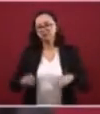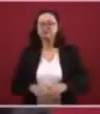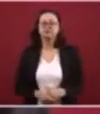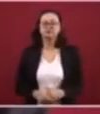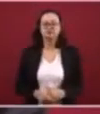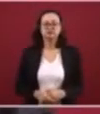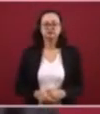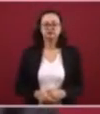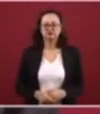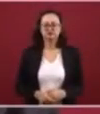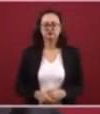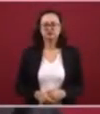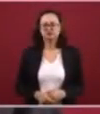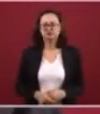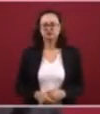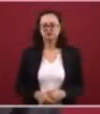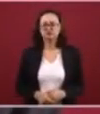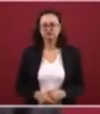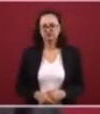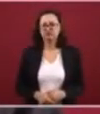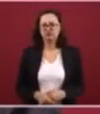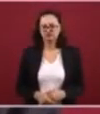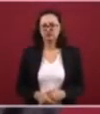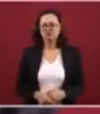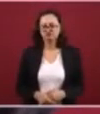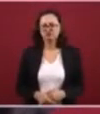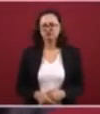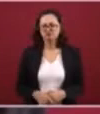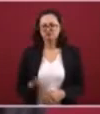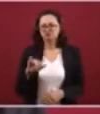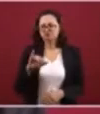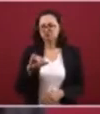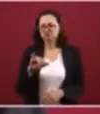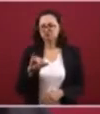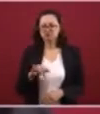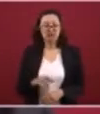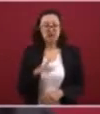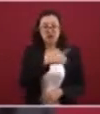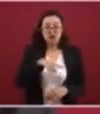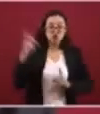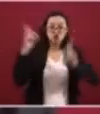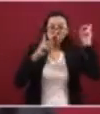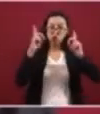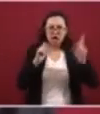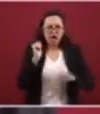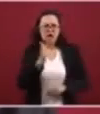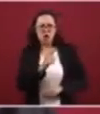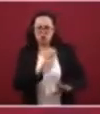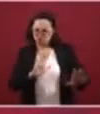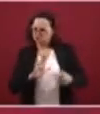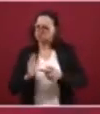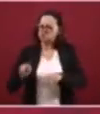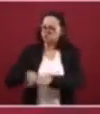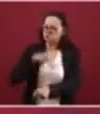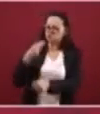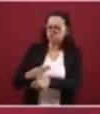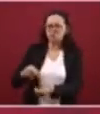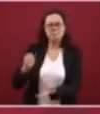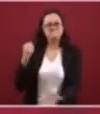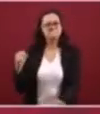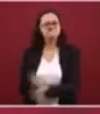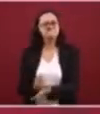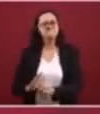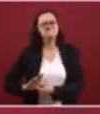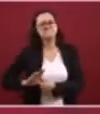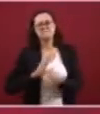Sí, para que no quede ninguna duda. Y así